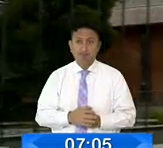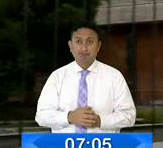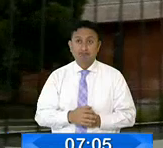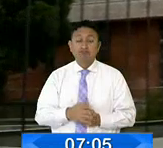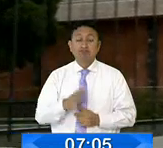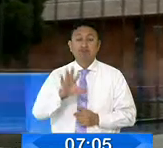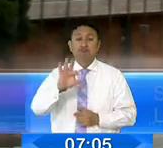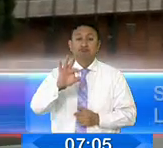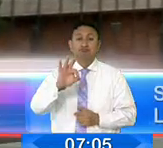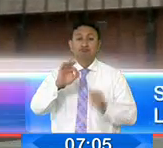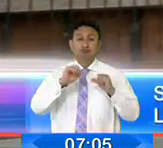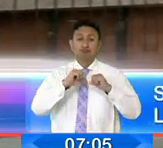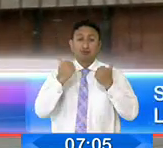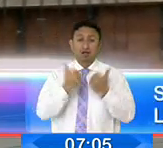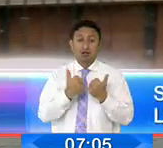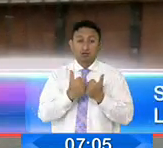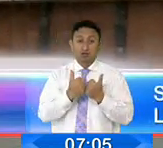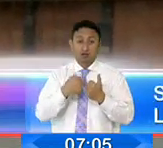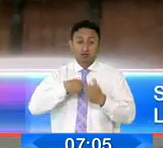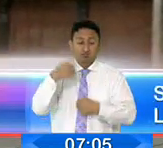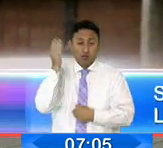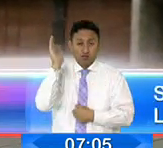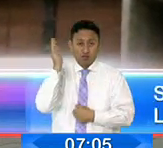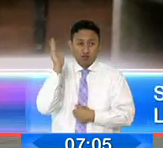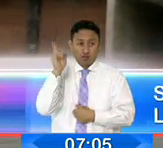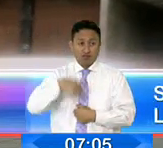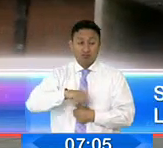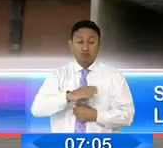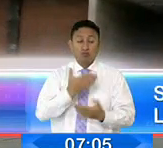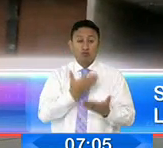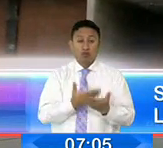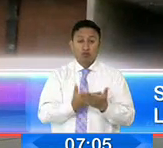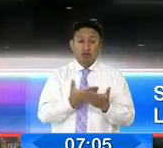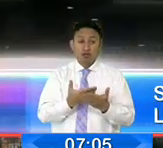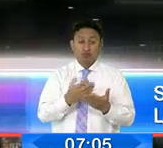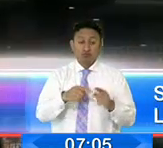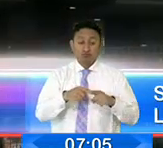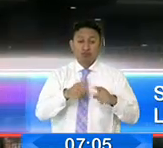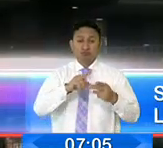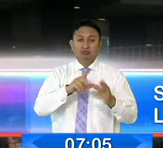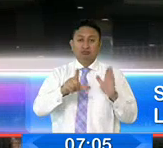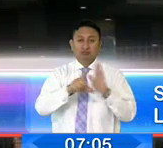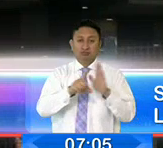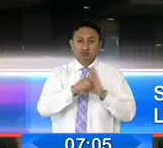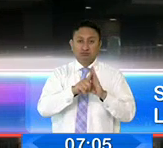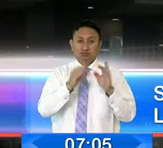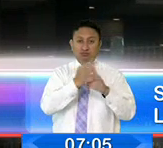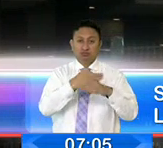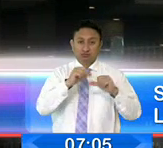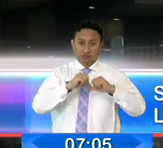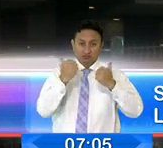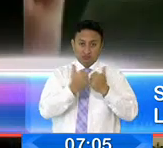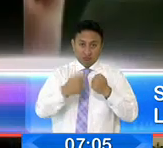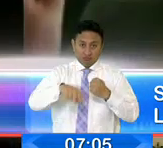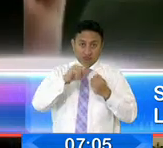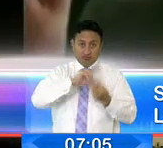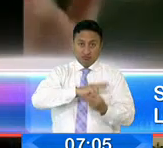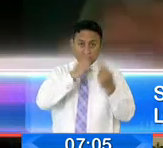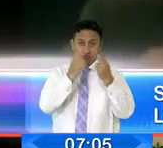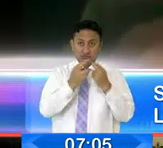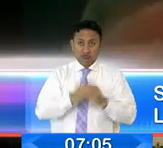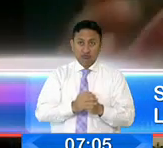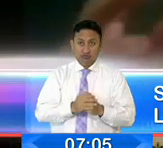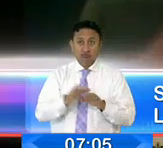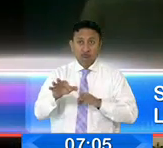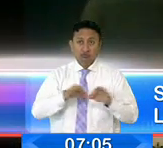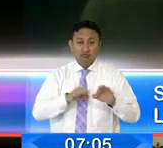9 asambleístas que nutrieron el debate al brindar sus propuestas en torno a las reformas a la Ley Orgánica de la Función Legislativa tuvieron argumentos sólidos